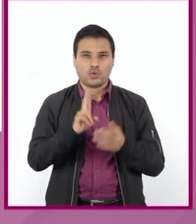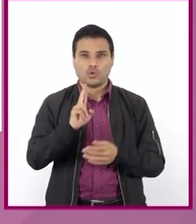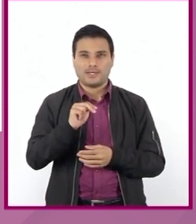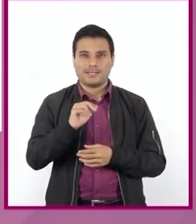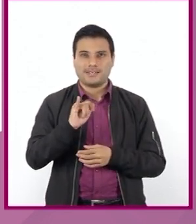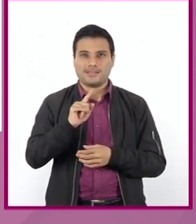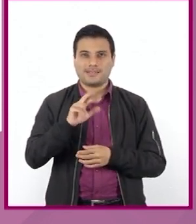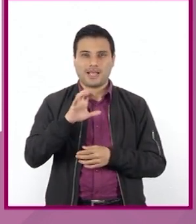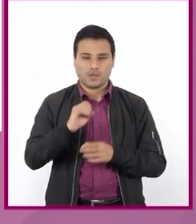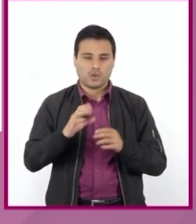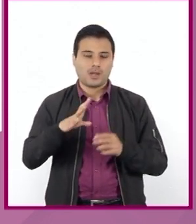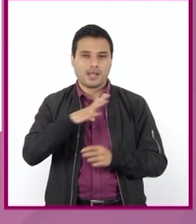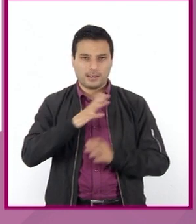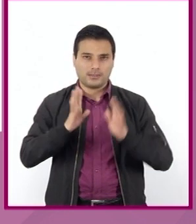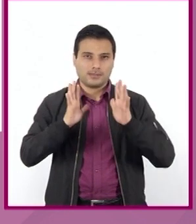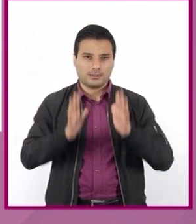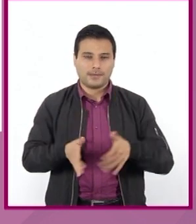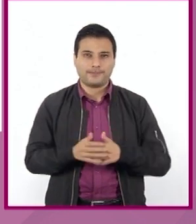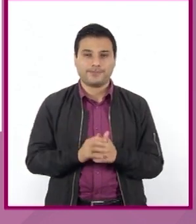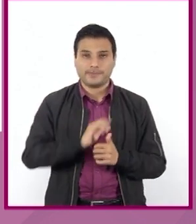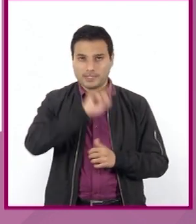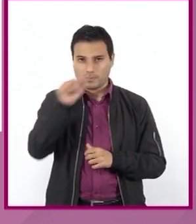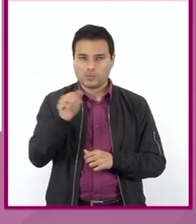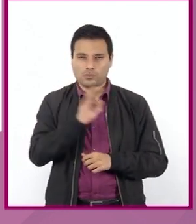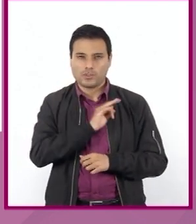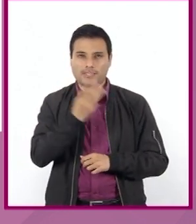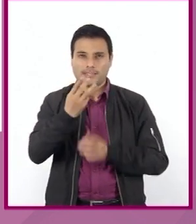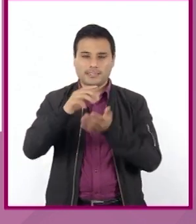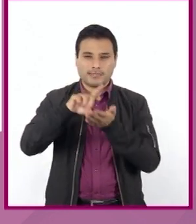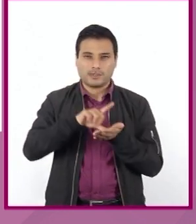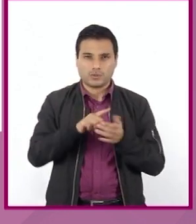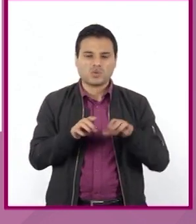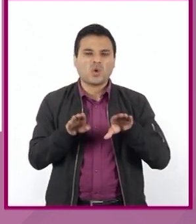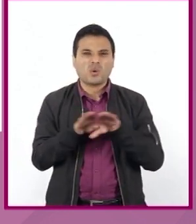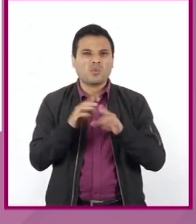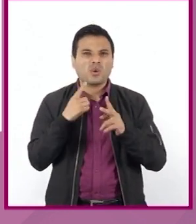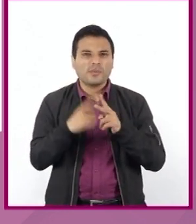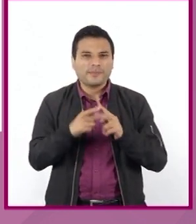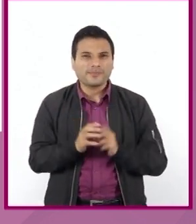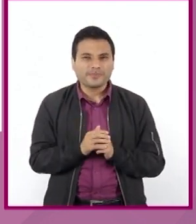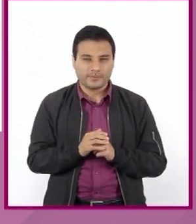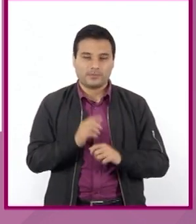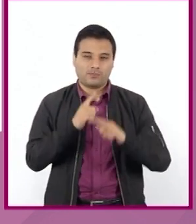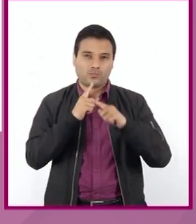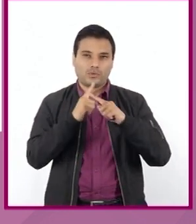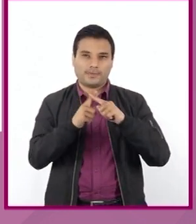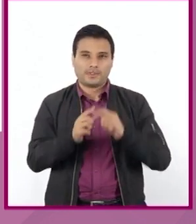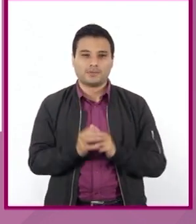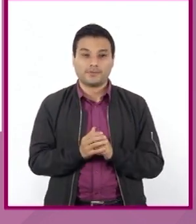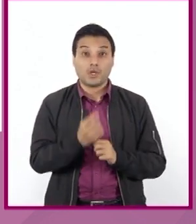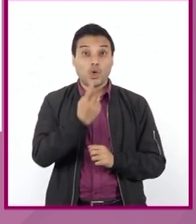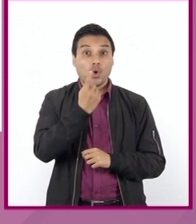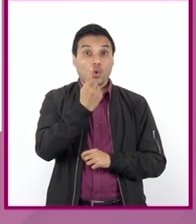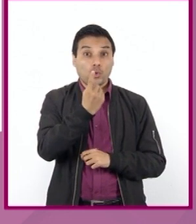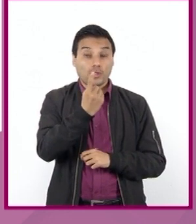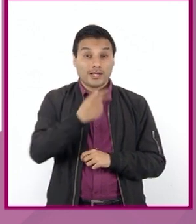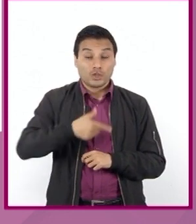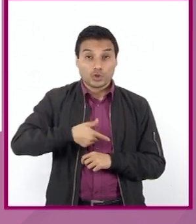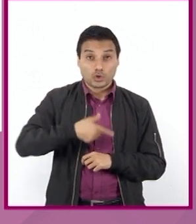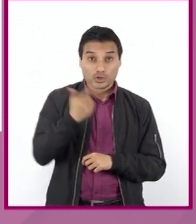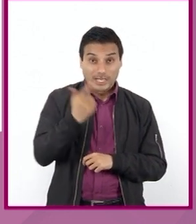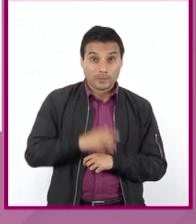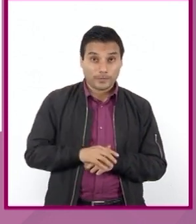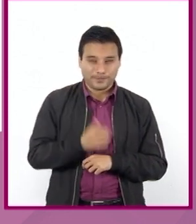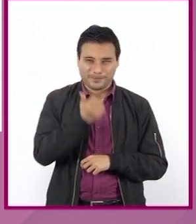presente en 3 litros de agua. ¿Qué haremos? Exacto, multiplicar 1 doceavo, que es la cantidad